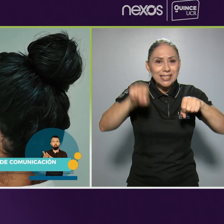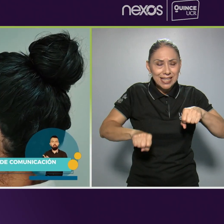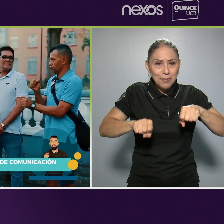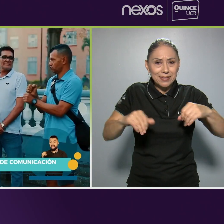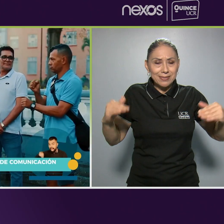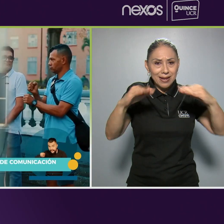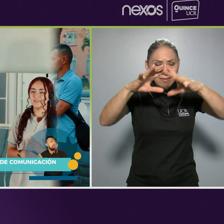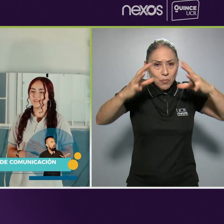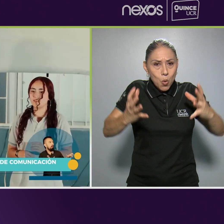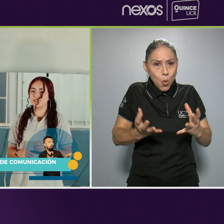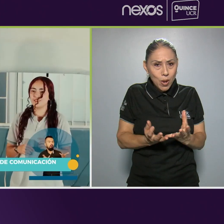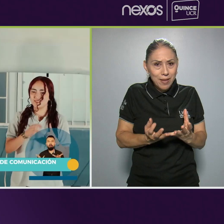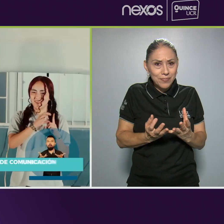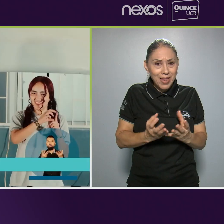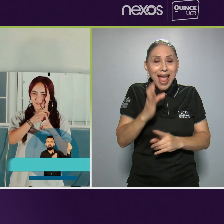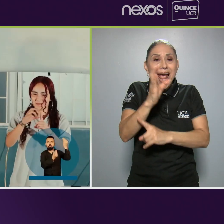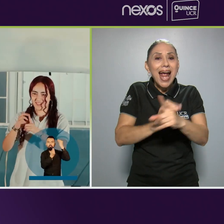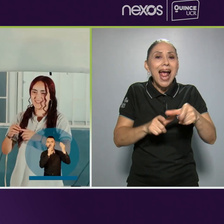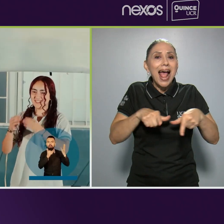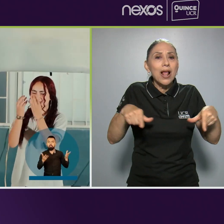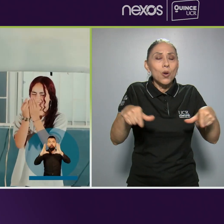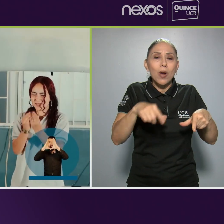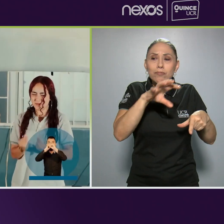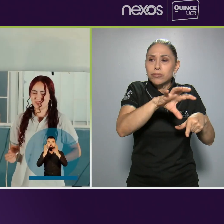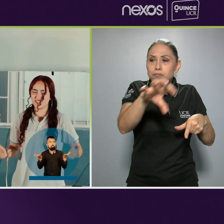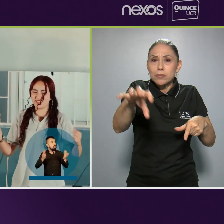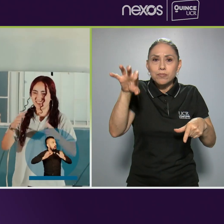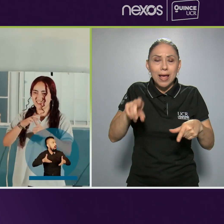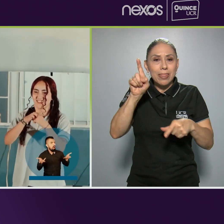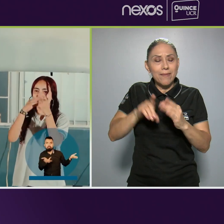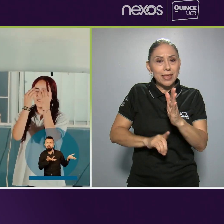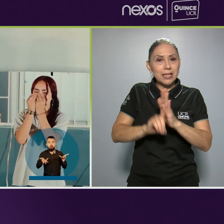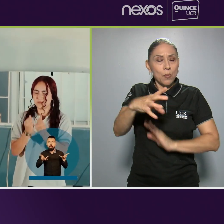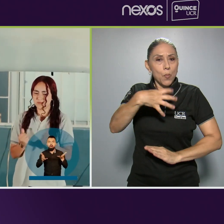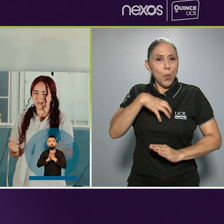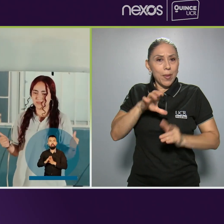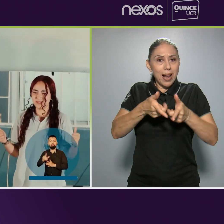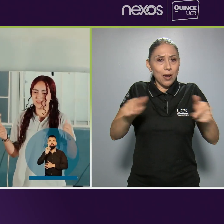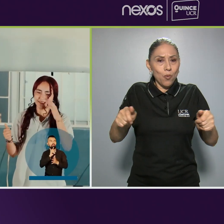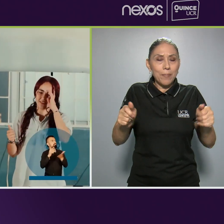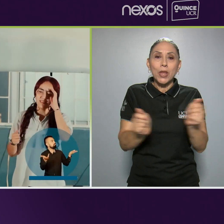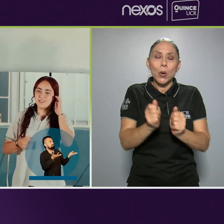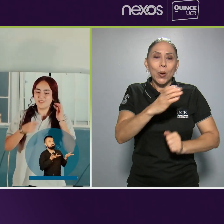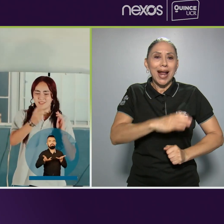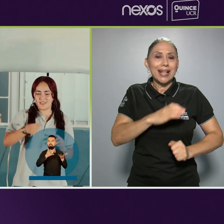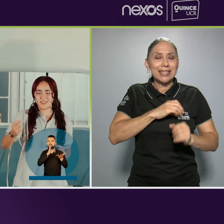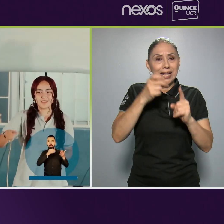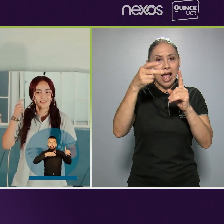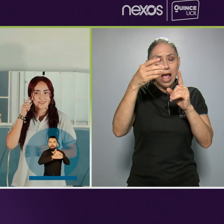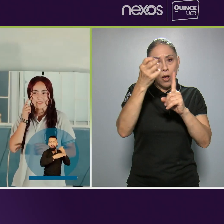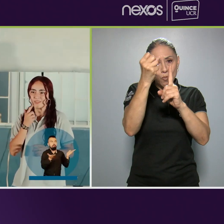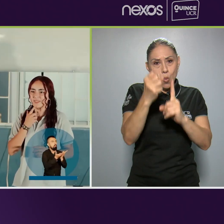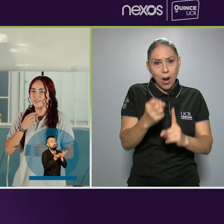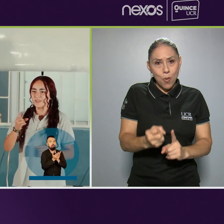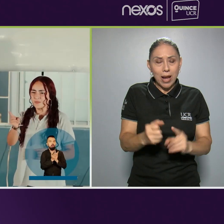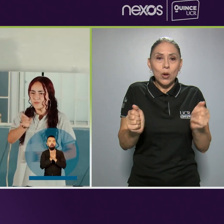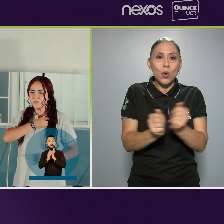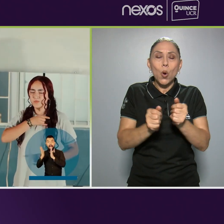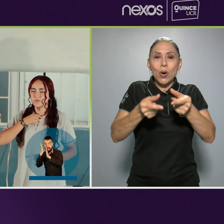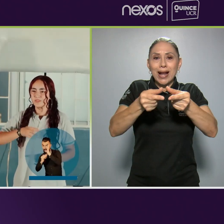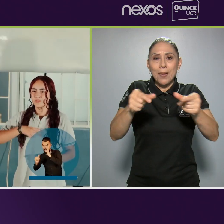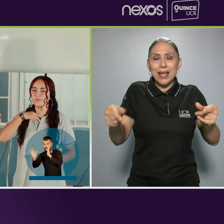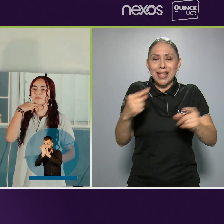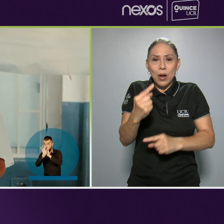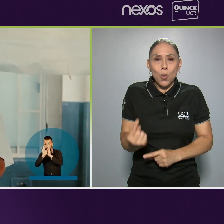global, cada región desarrolla su propia lengua, caracterizada por un vocabulario y una estructura gramatical única. Dado